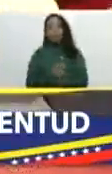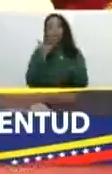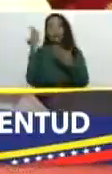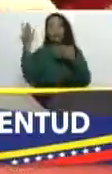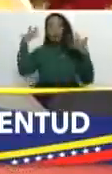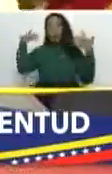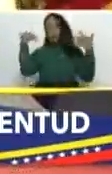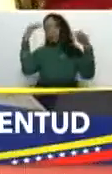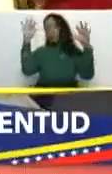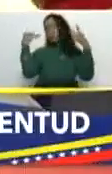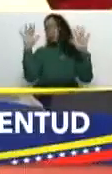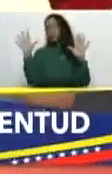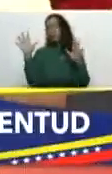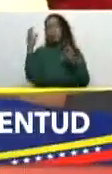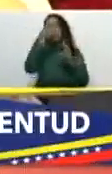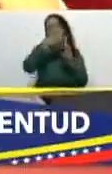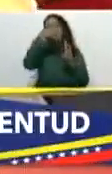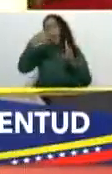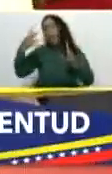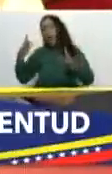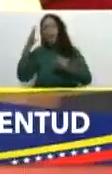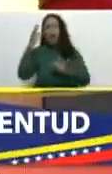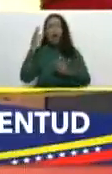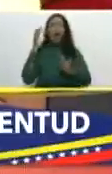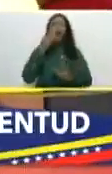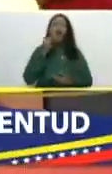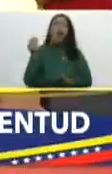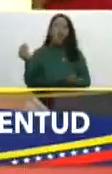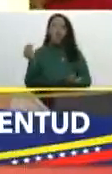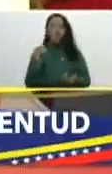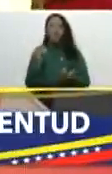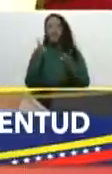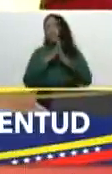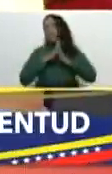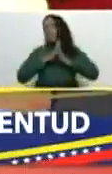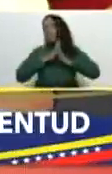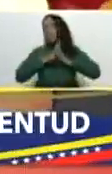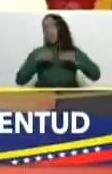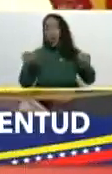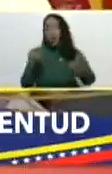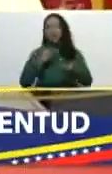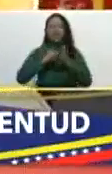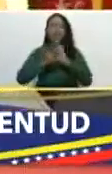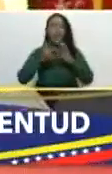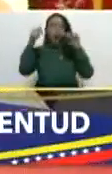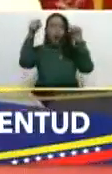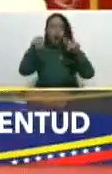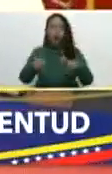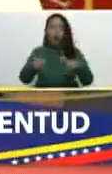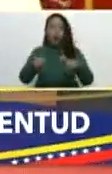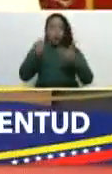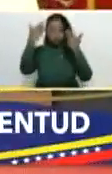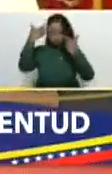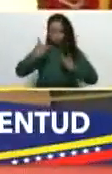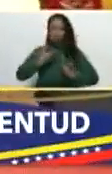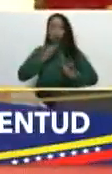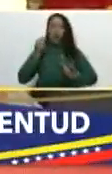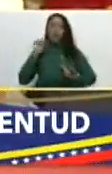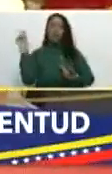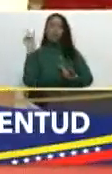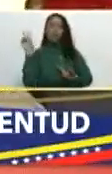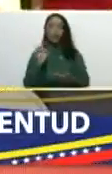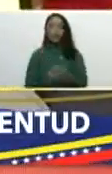la sexodiversidad, las mujeres jóvenes, todo lo que significa hoy ser juventud